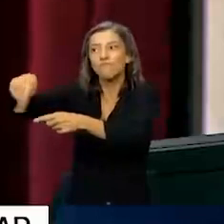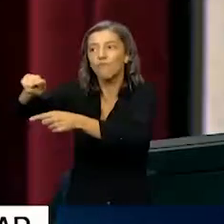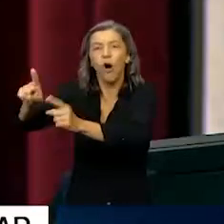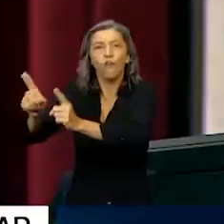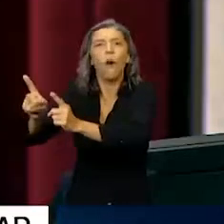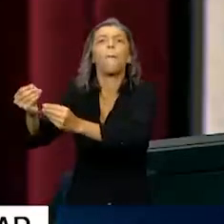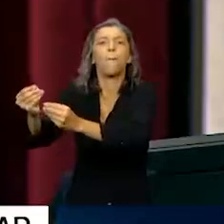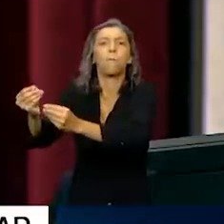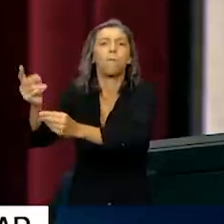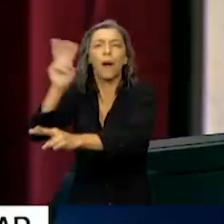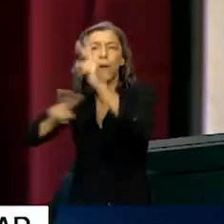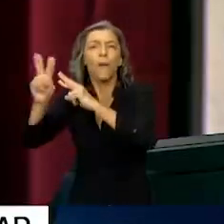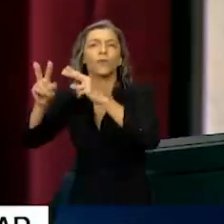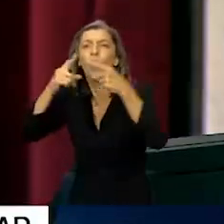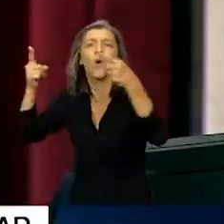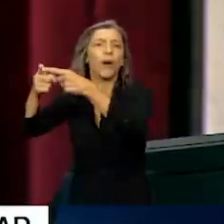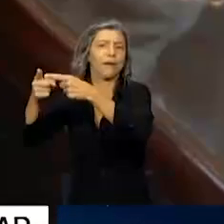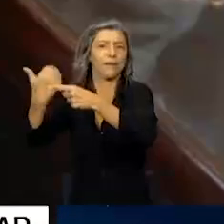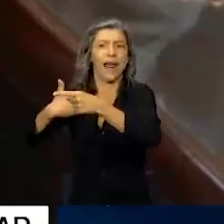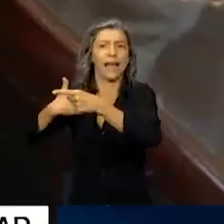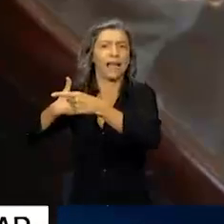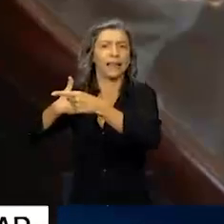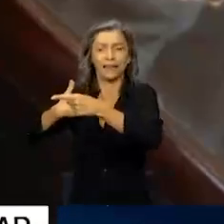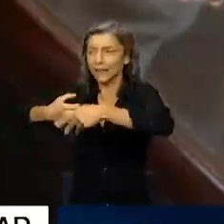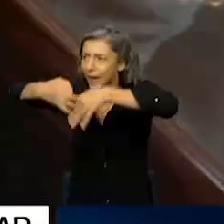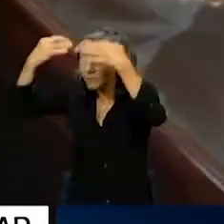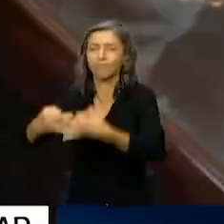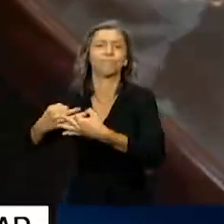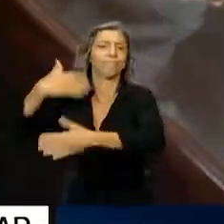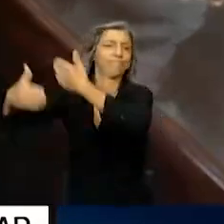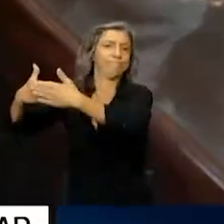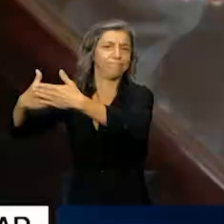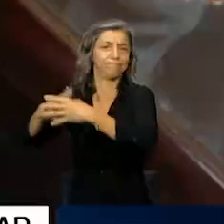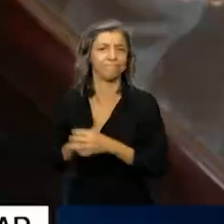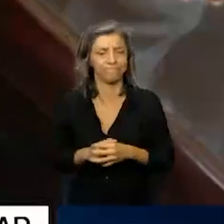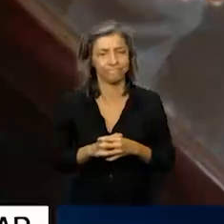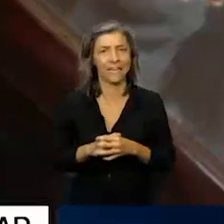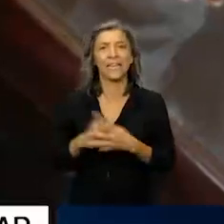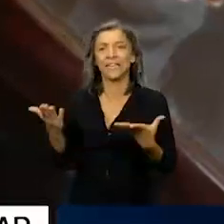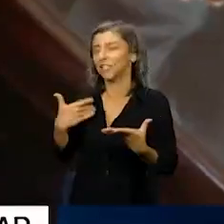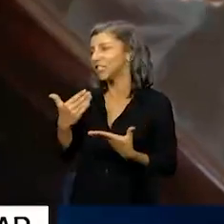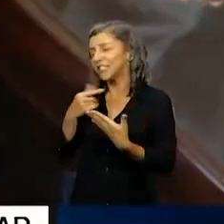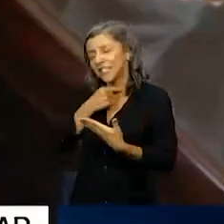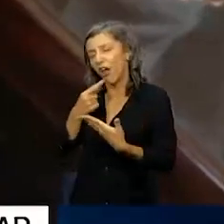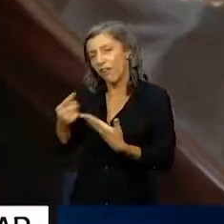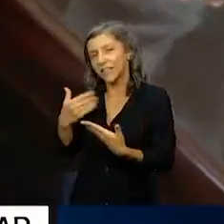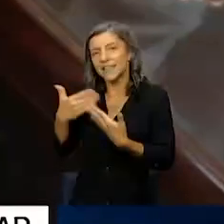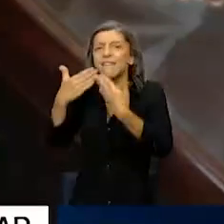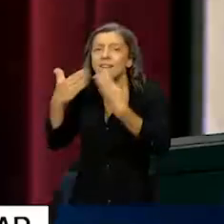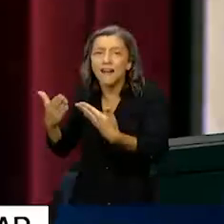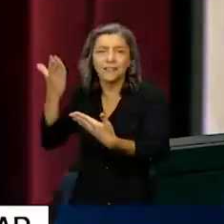salga adelante. La verdad que yo le quiero agradecer a Sergio infinitamente la